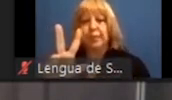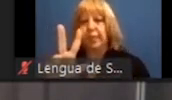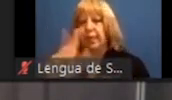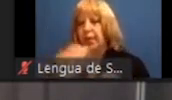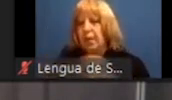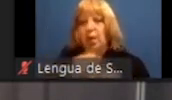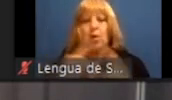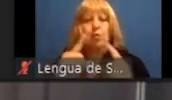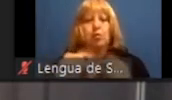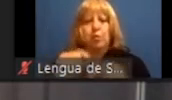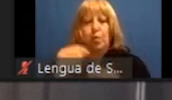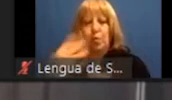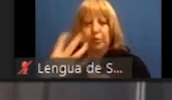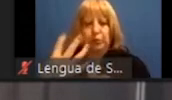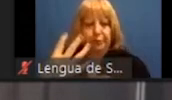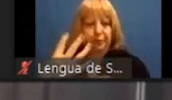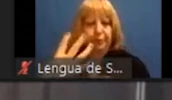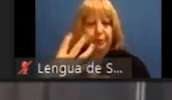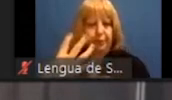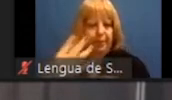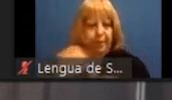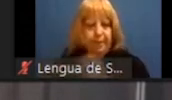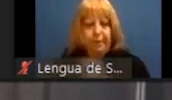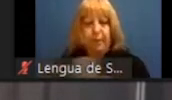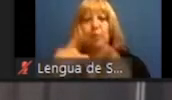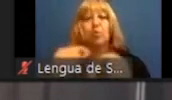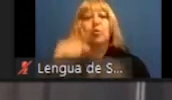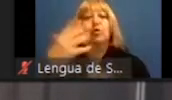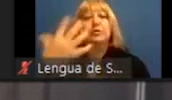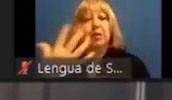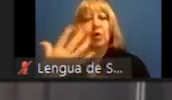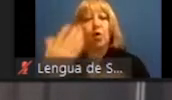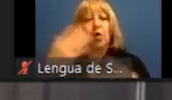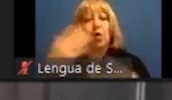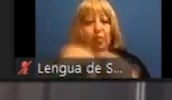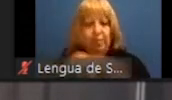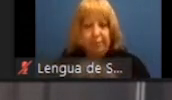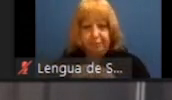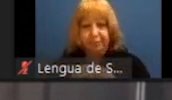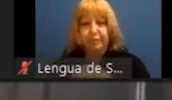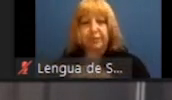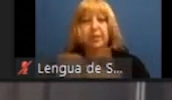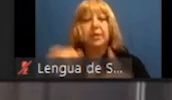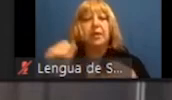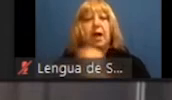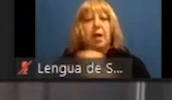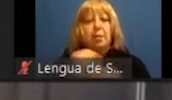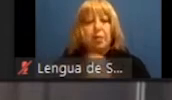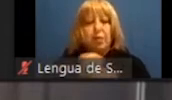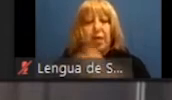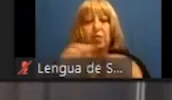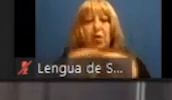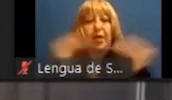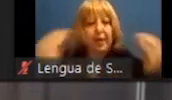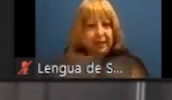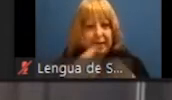Aprobado. Artículo 4. Aprobado. Y artículo 5 de forma. Habiéndose aprobado en general y en particular,